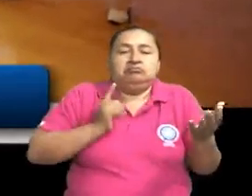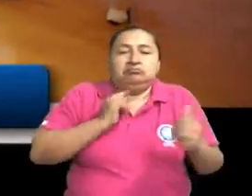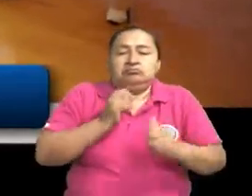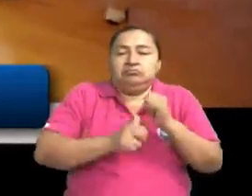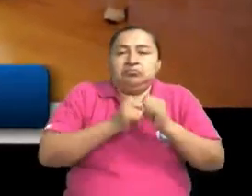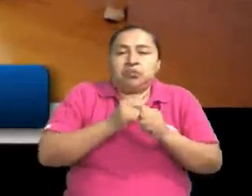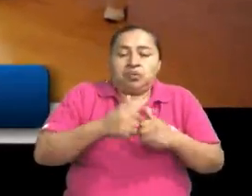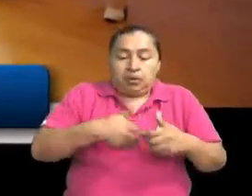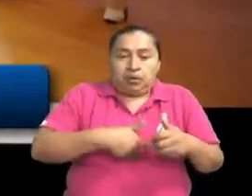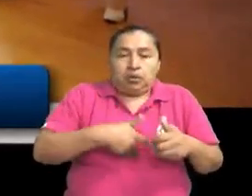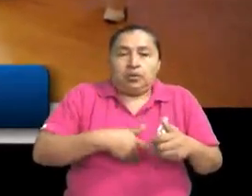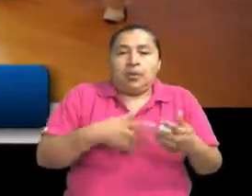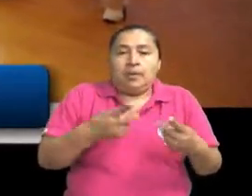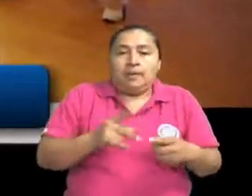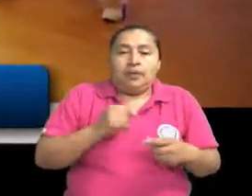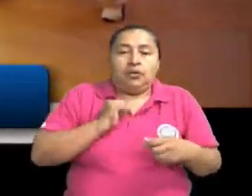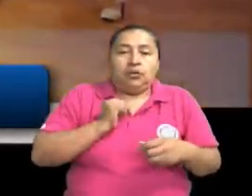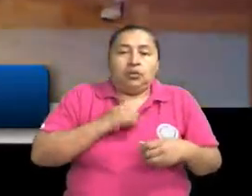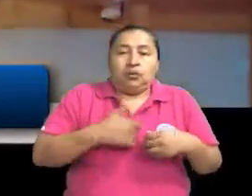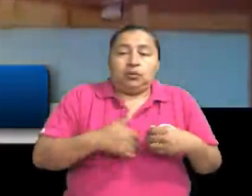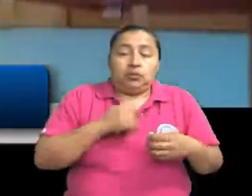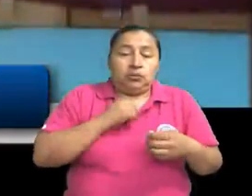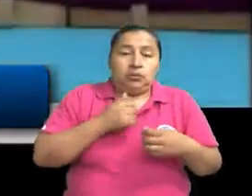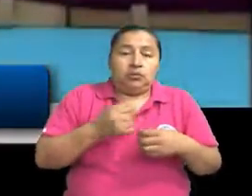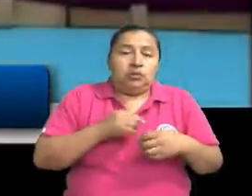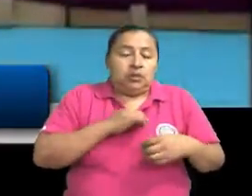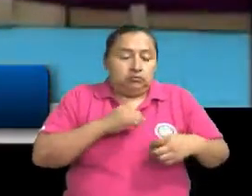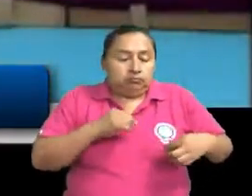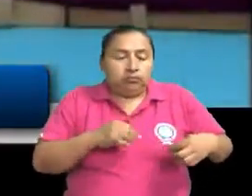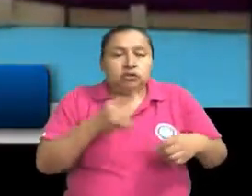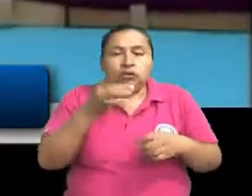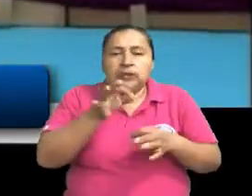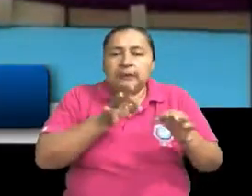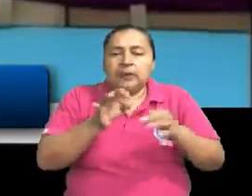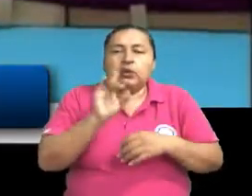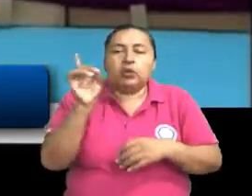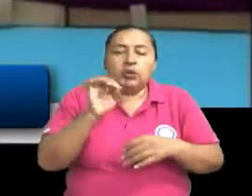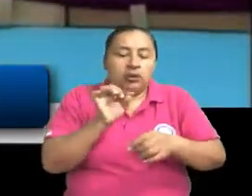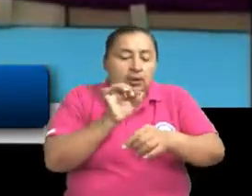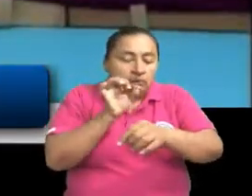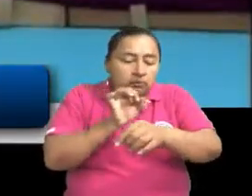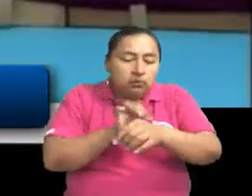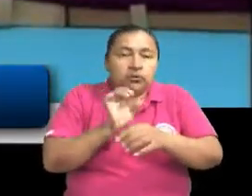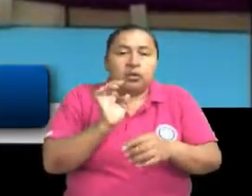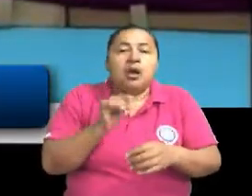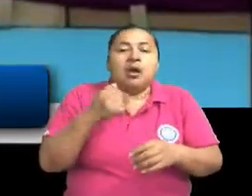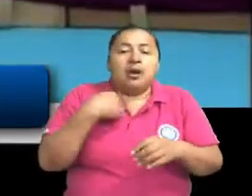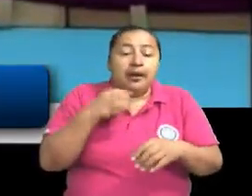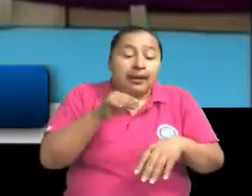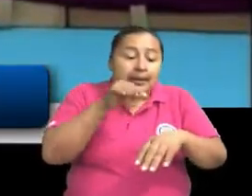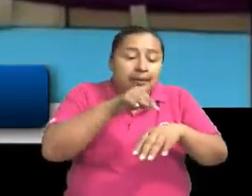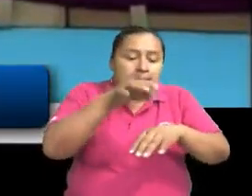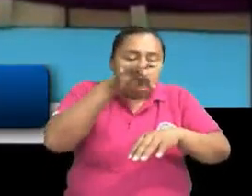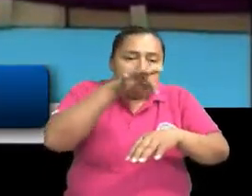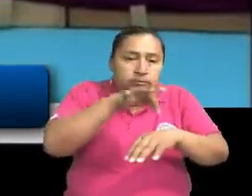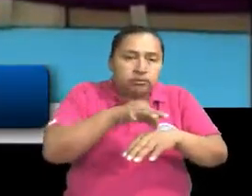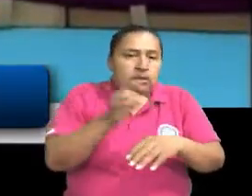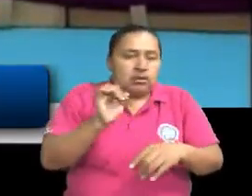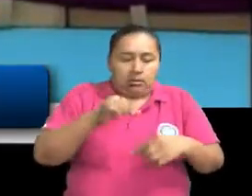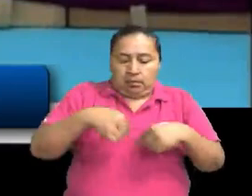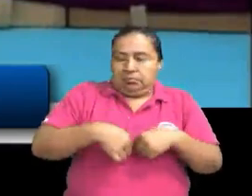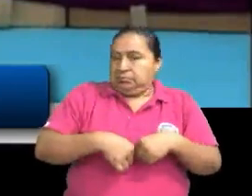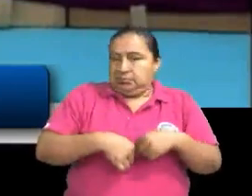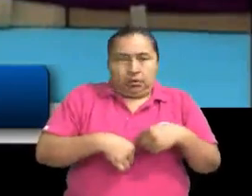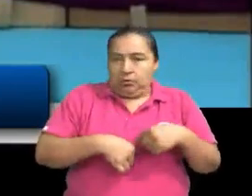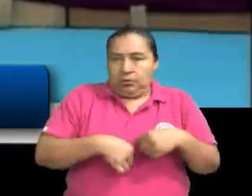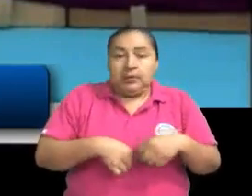problema de estómago, pero el meridiano de estómago me viene, y entonces yo te explico en donde está el punto. Ah, voy a aplicarte aquí la aguja, y no necesariamente te estoy